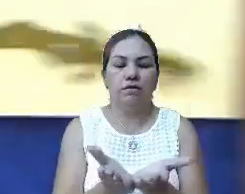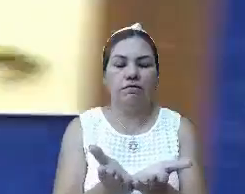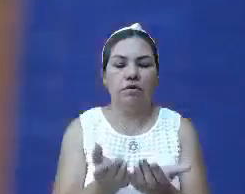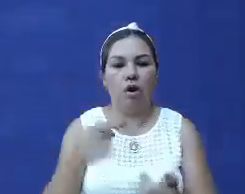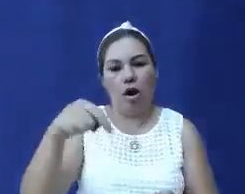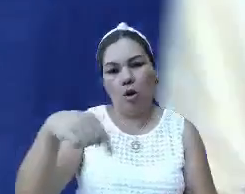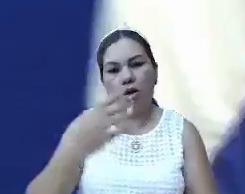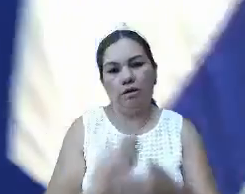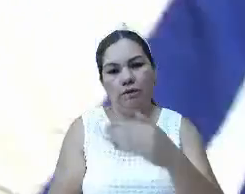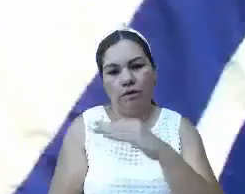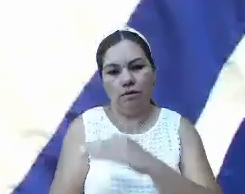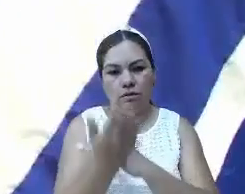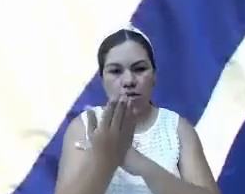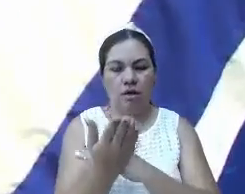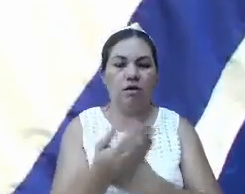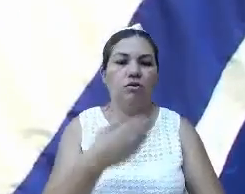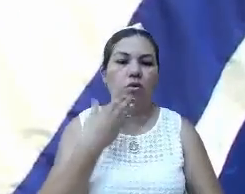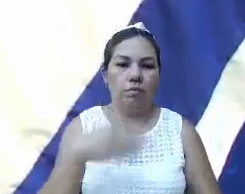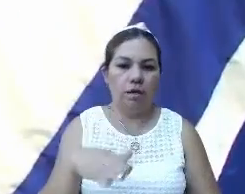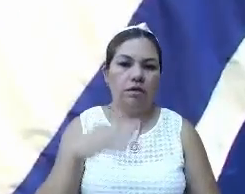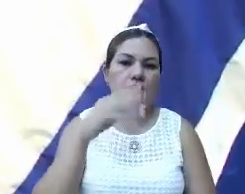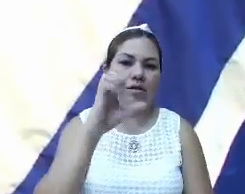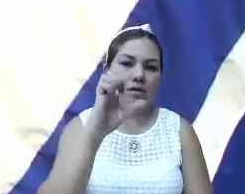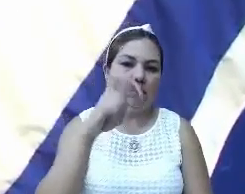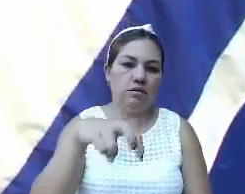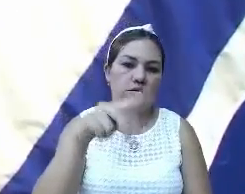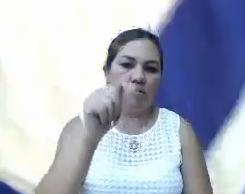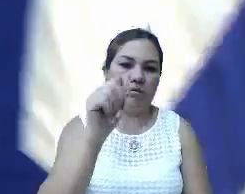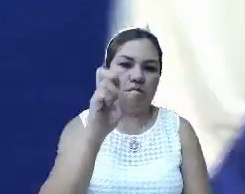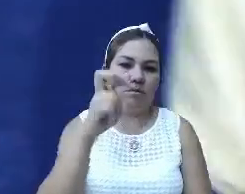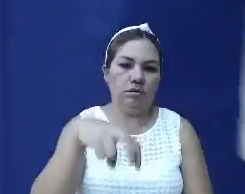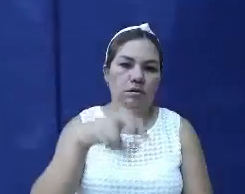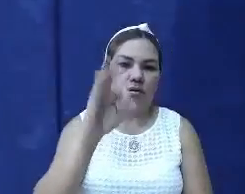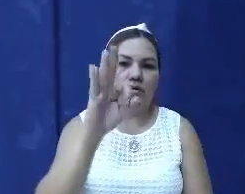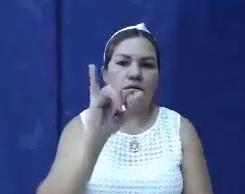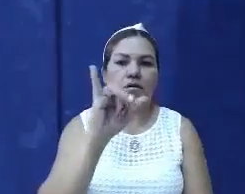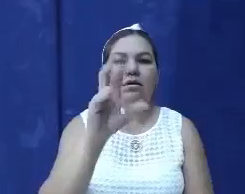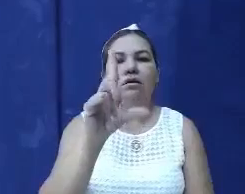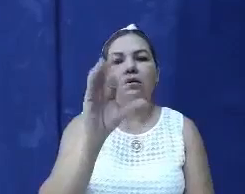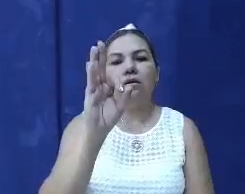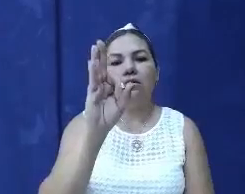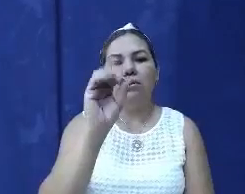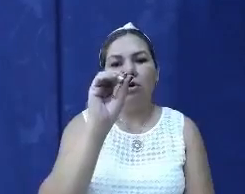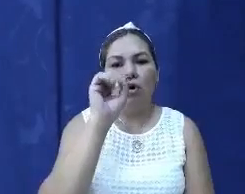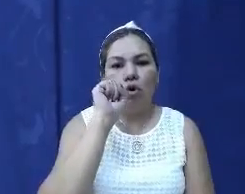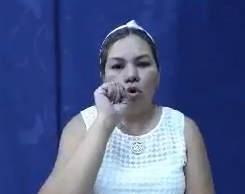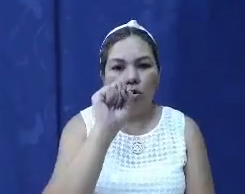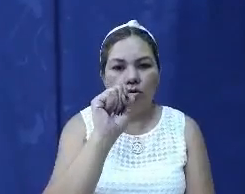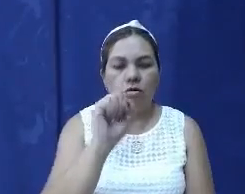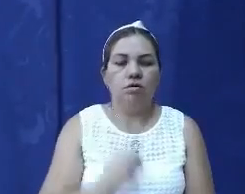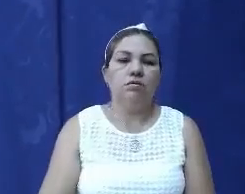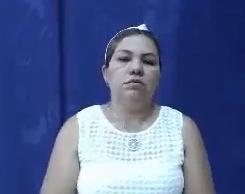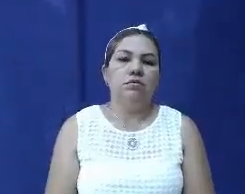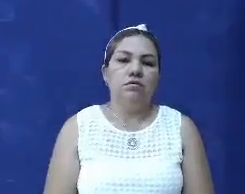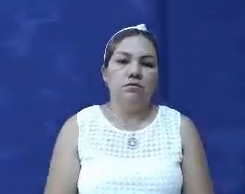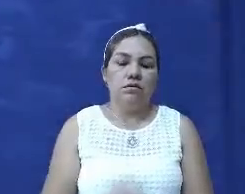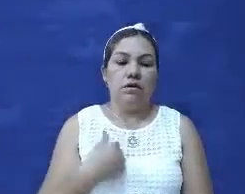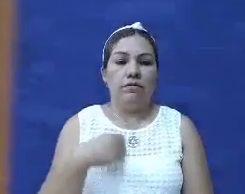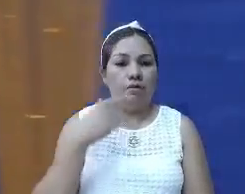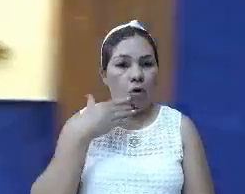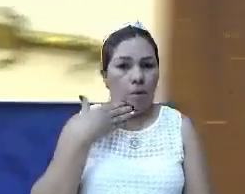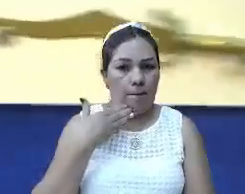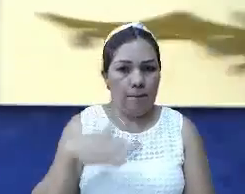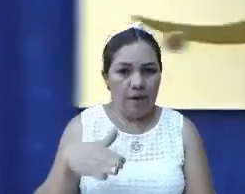entendidos. Y yo creo que en este momento yo estoy parado delante de esos entendidos, que van